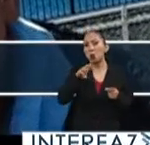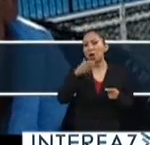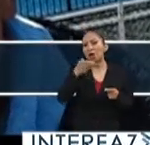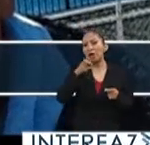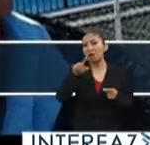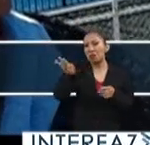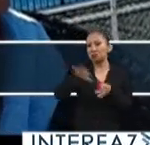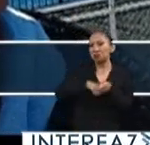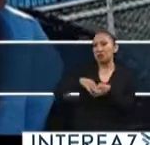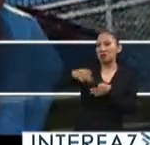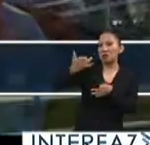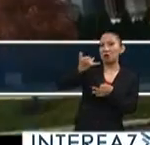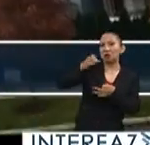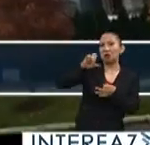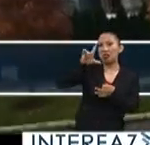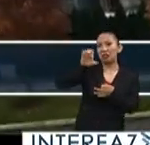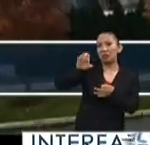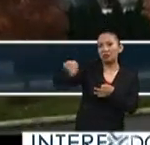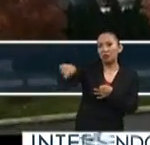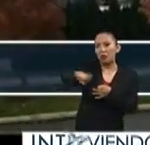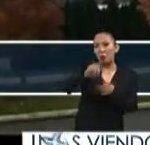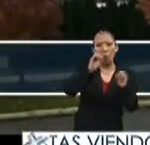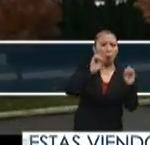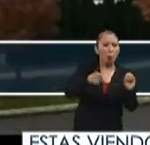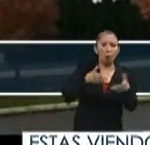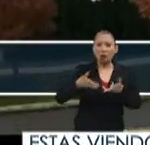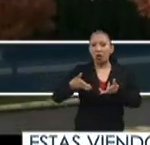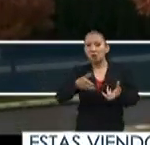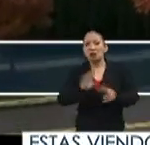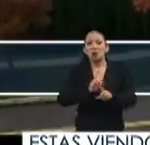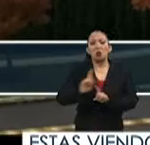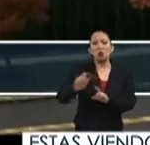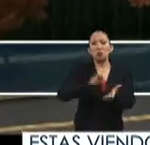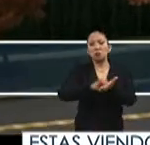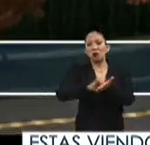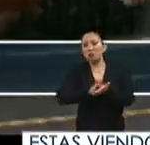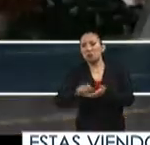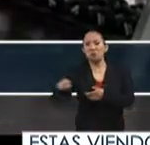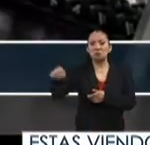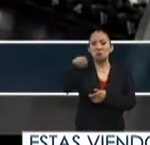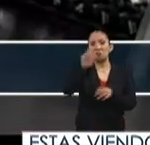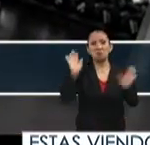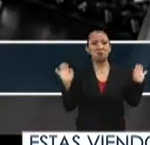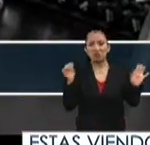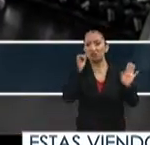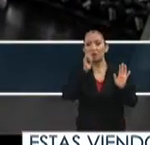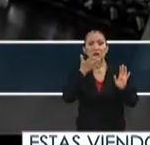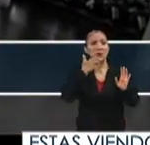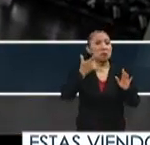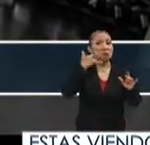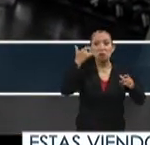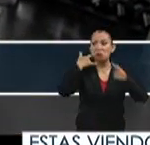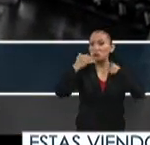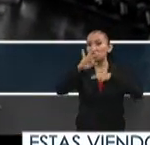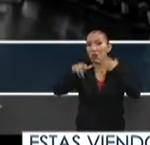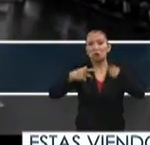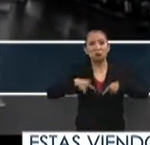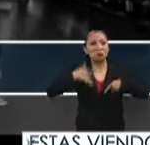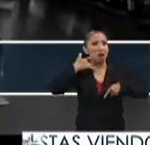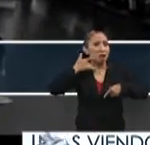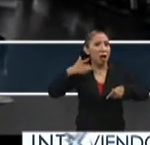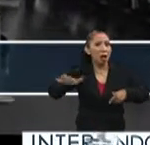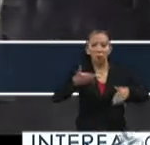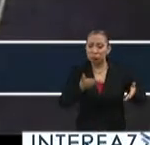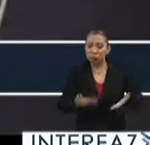cerca de la zona de Yale o si de repente en el trayecto que hice a Nueva York. No, en todo momento tuve un gran recibimiento de parte de la gente